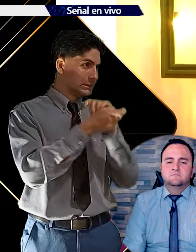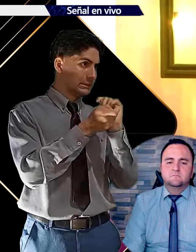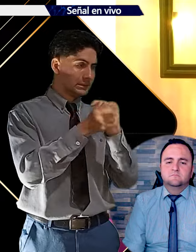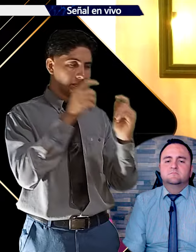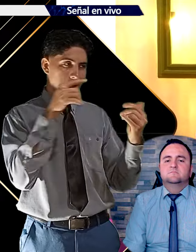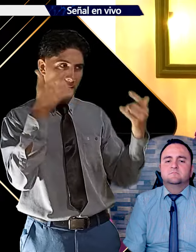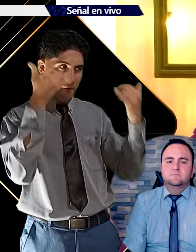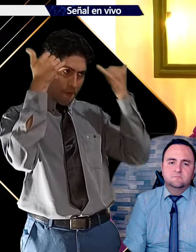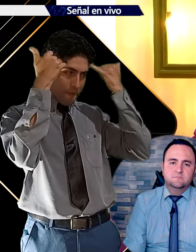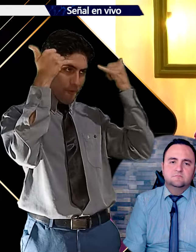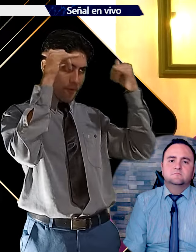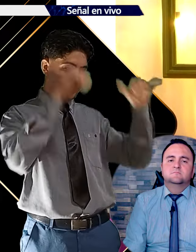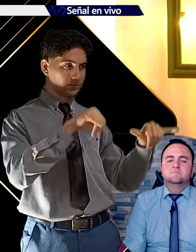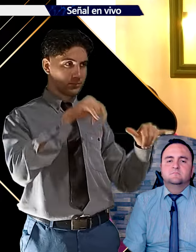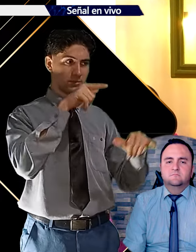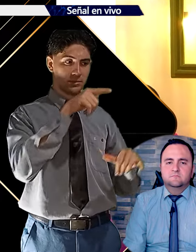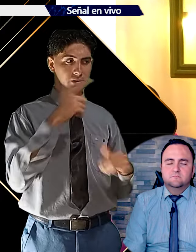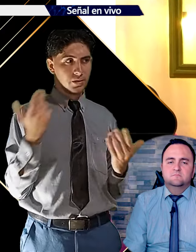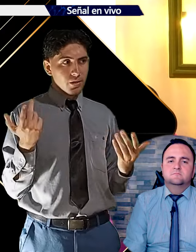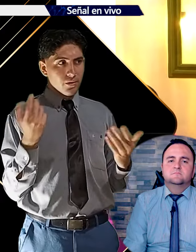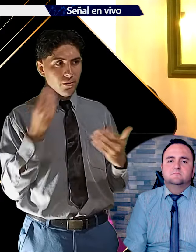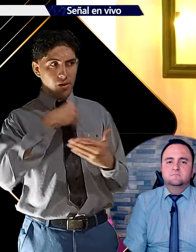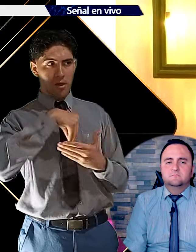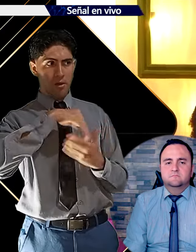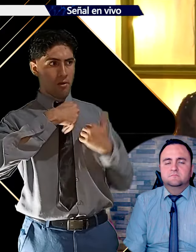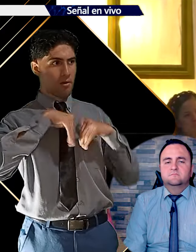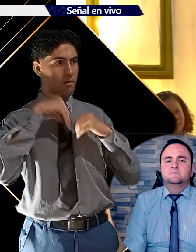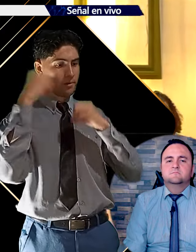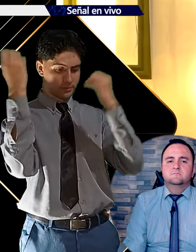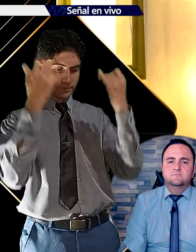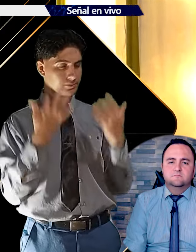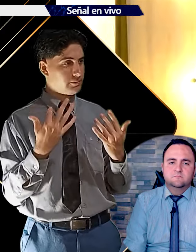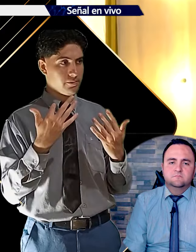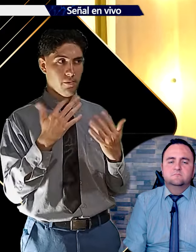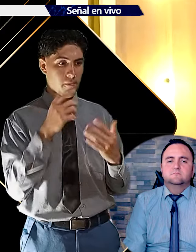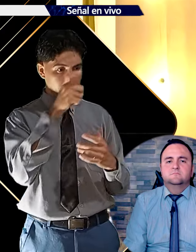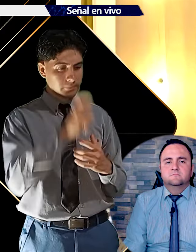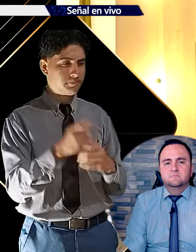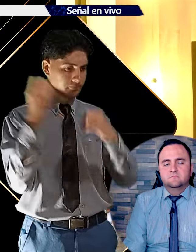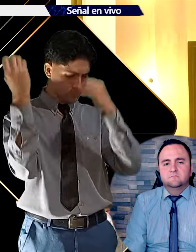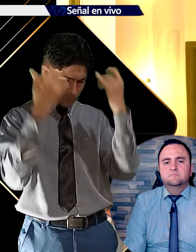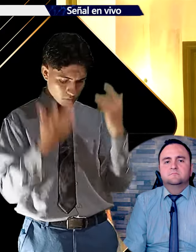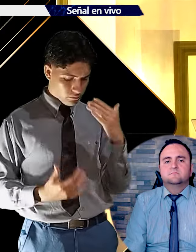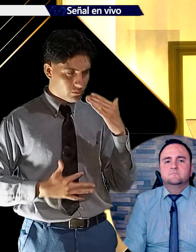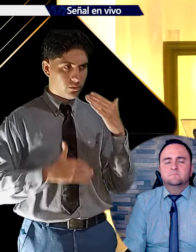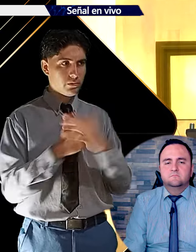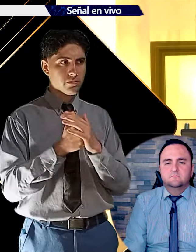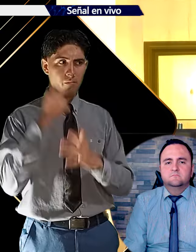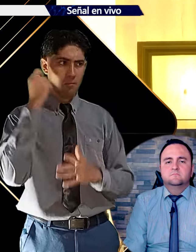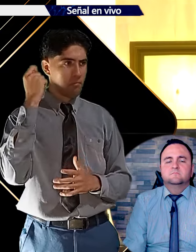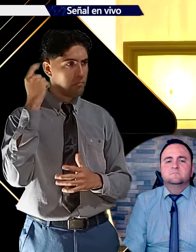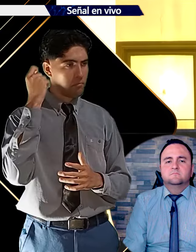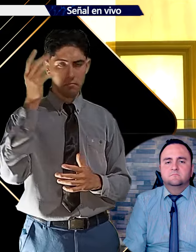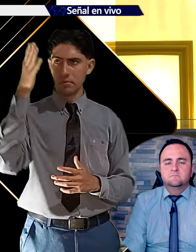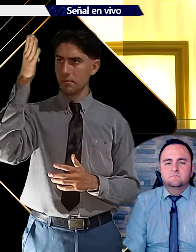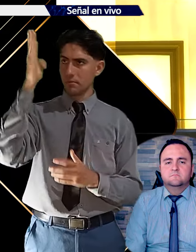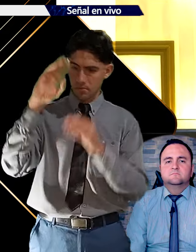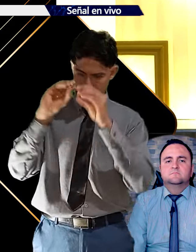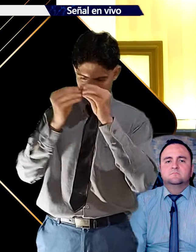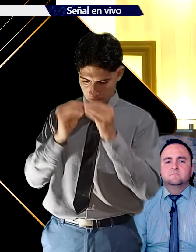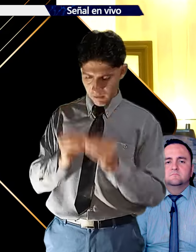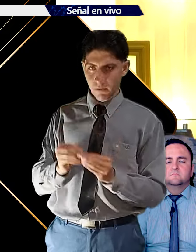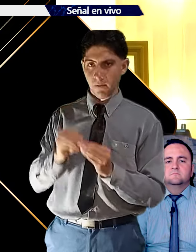confundida. Perdóneme, pero usted tiene vacíos espirituales, porque una persona que está llena de Dios no acepta esto. Lo entiende que la Biblia